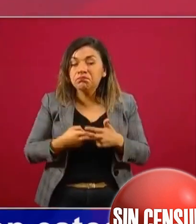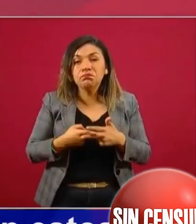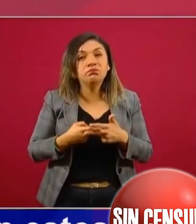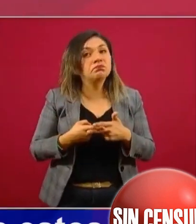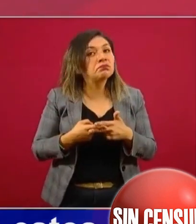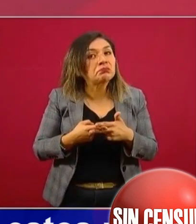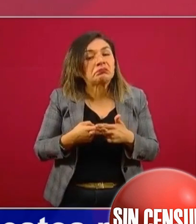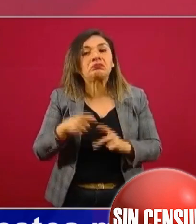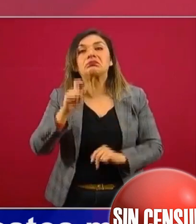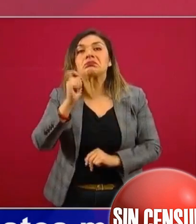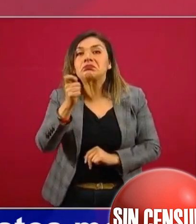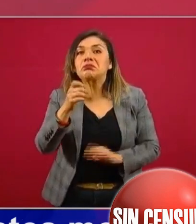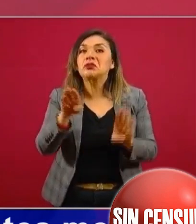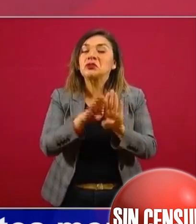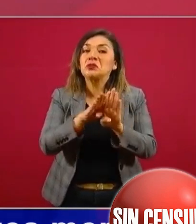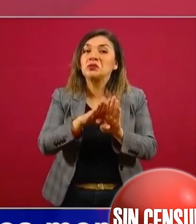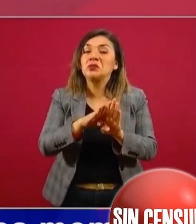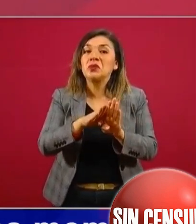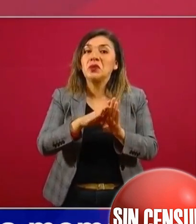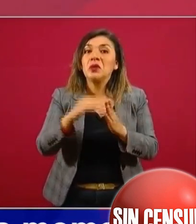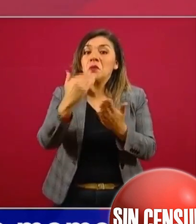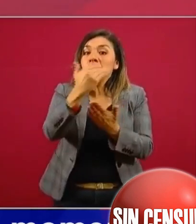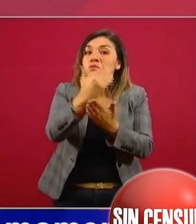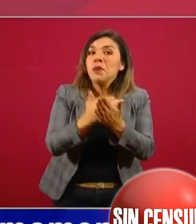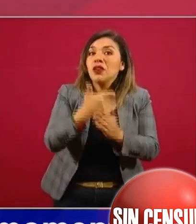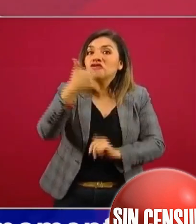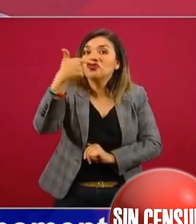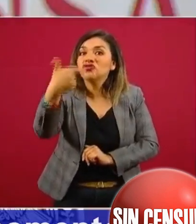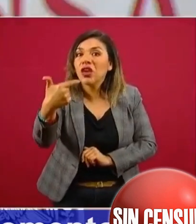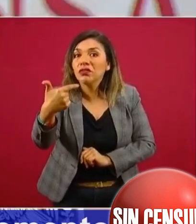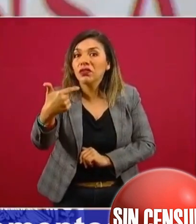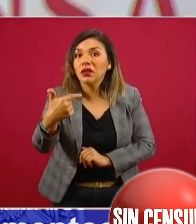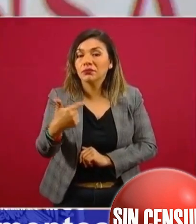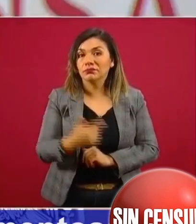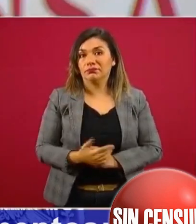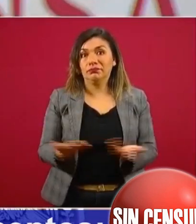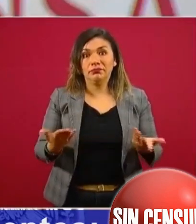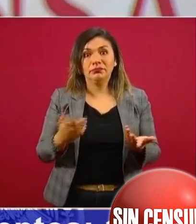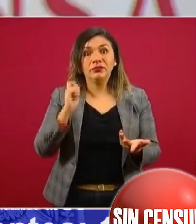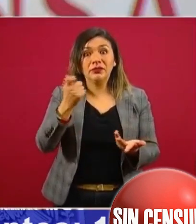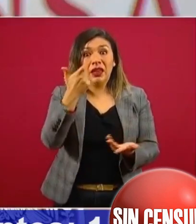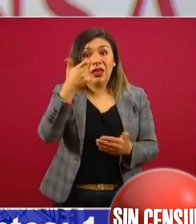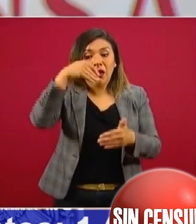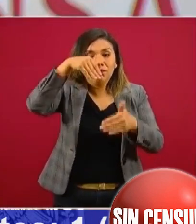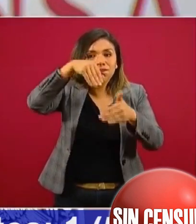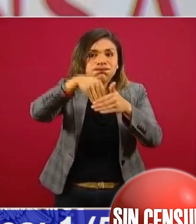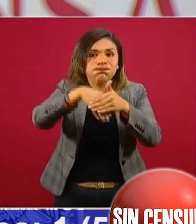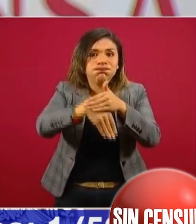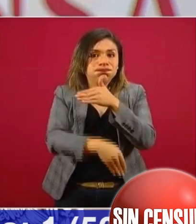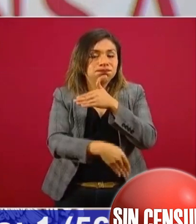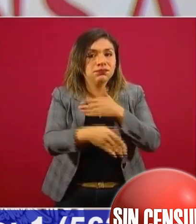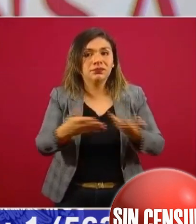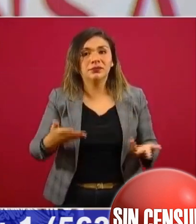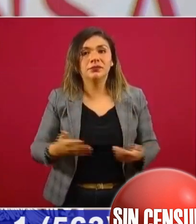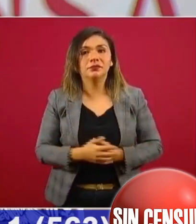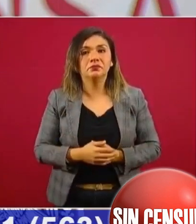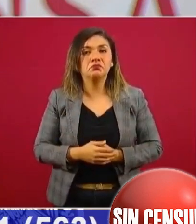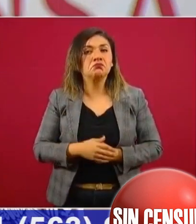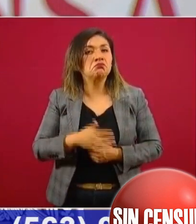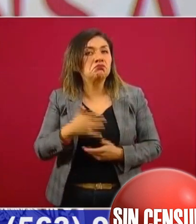son de -7, es decir, va a haber decrecimiento económico, en